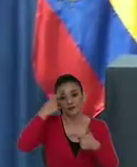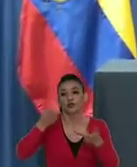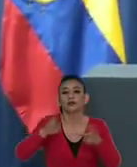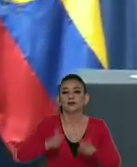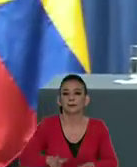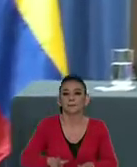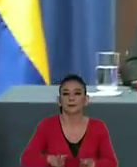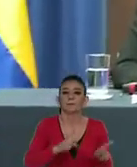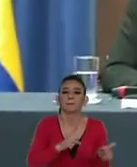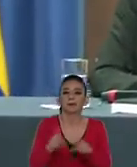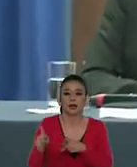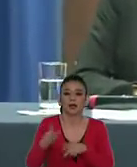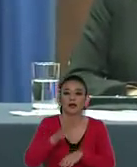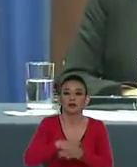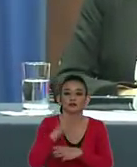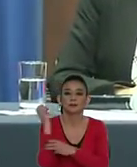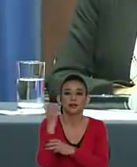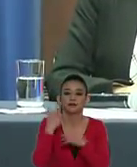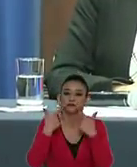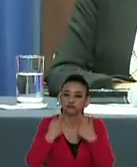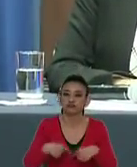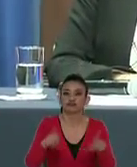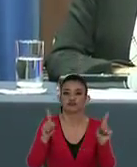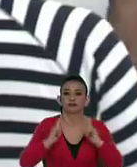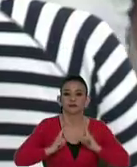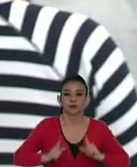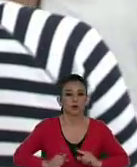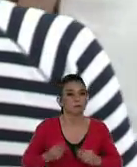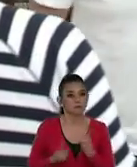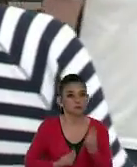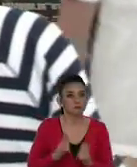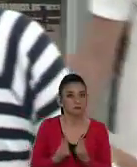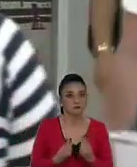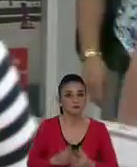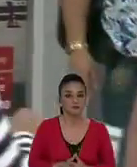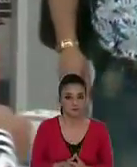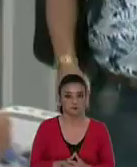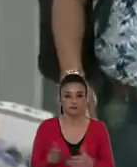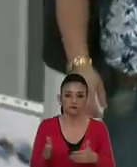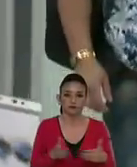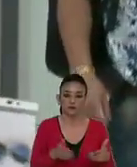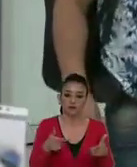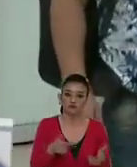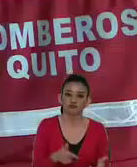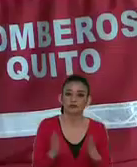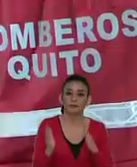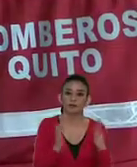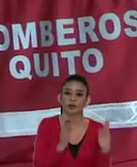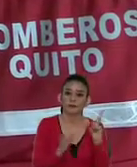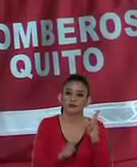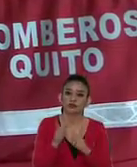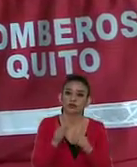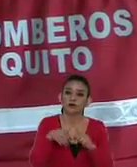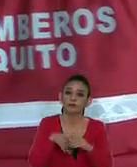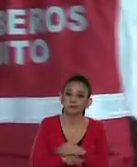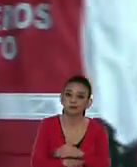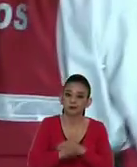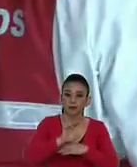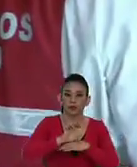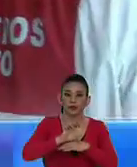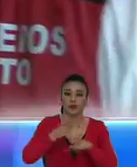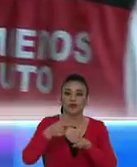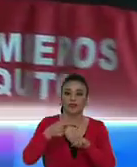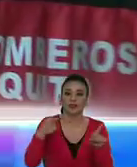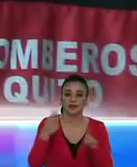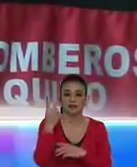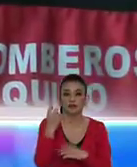de la declaratoria de emergencia sanitaria es el aislamiento preventivo para quienes ingresan al país desde la medianoche de